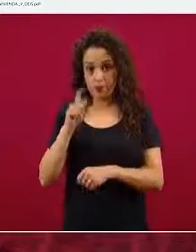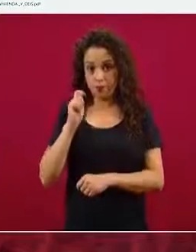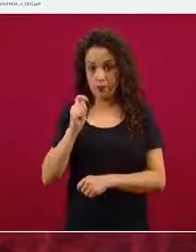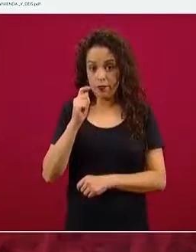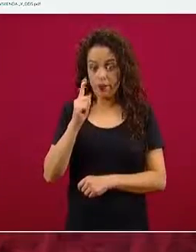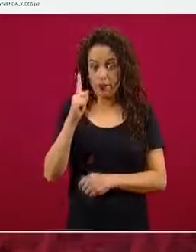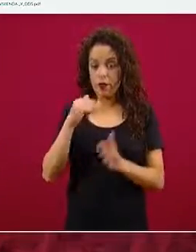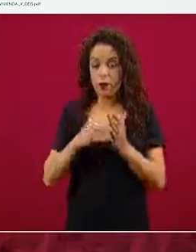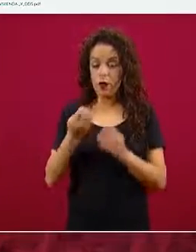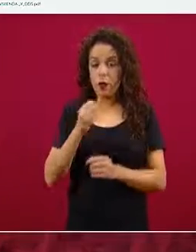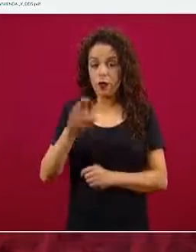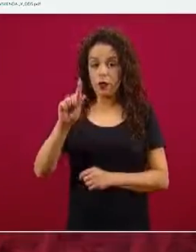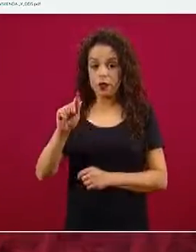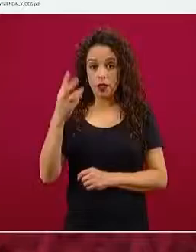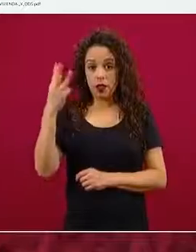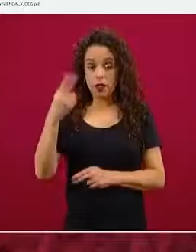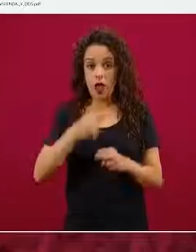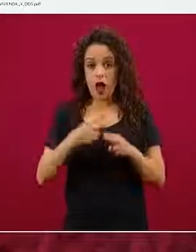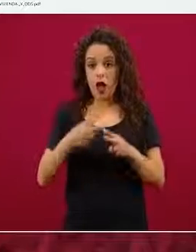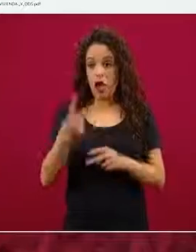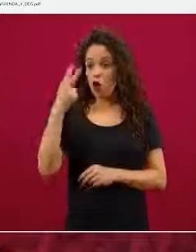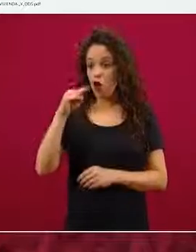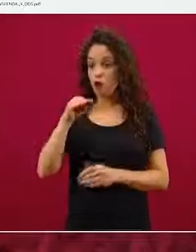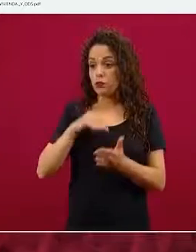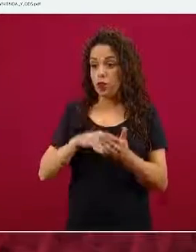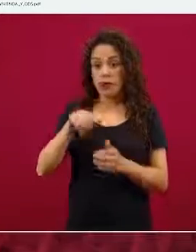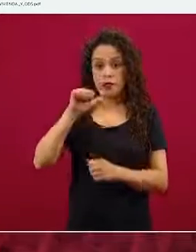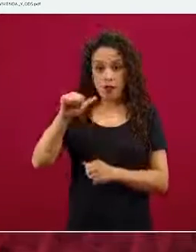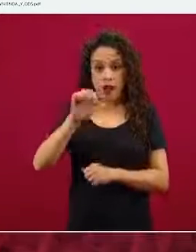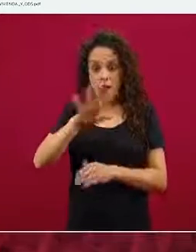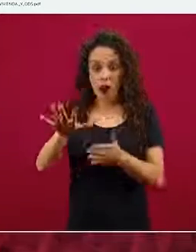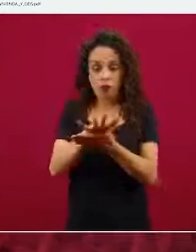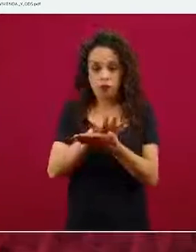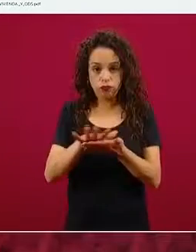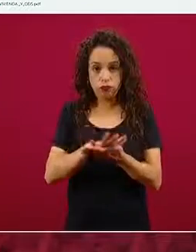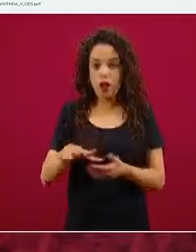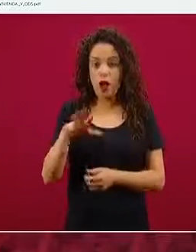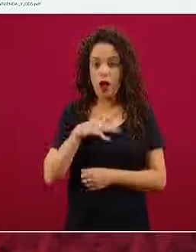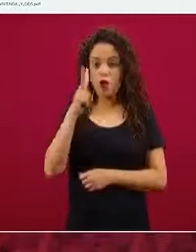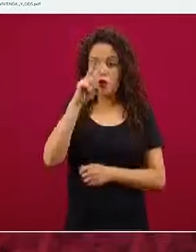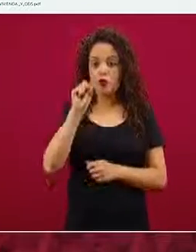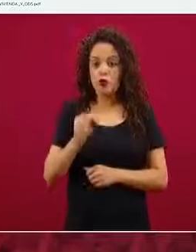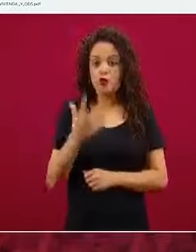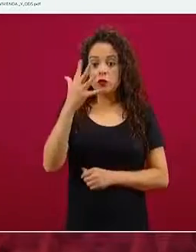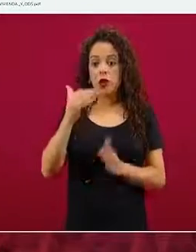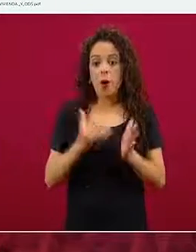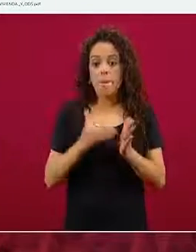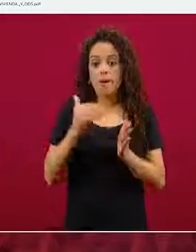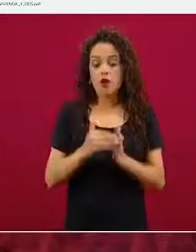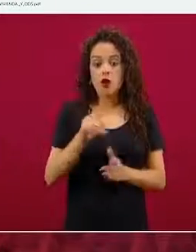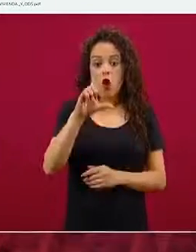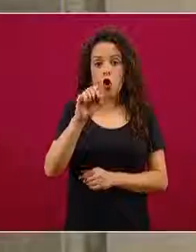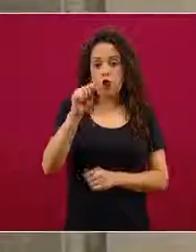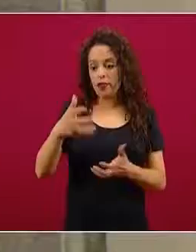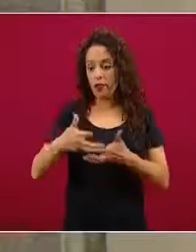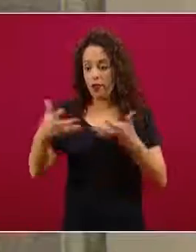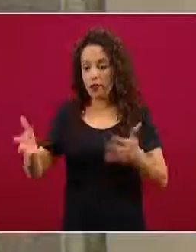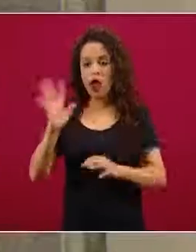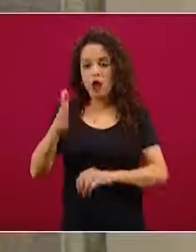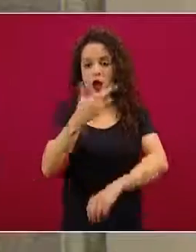hasta su extinción en 2016, regularizó algo así como 2.5 millones de lotes en el país. Al día de